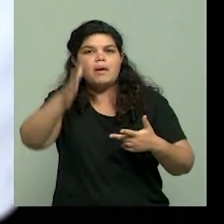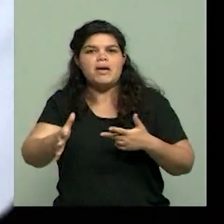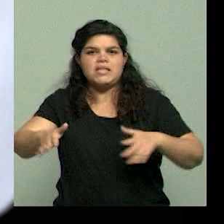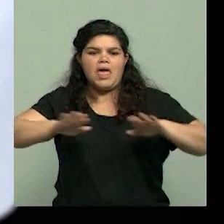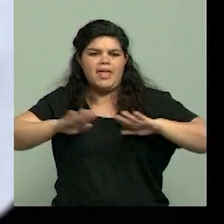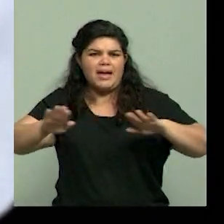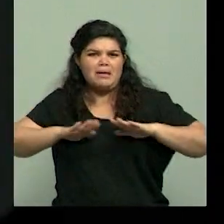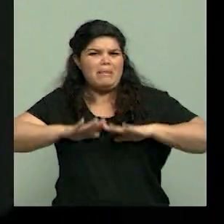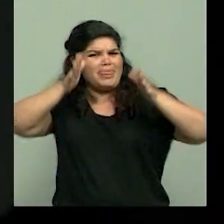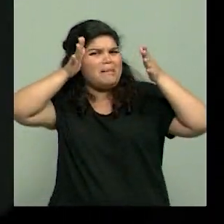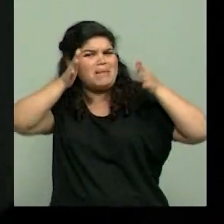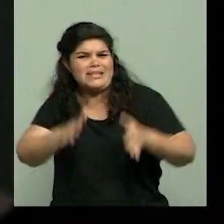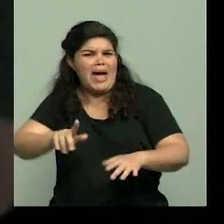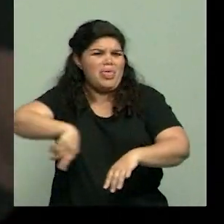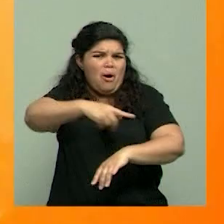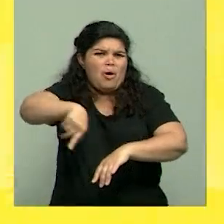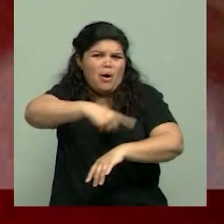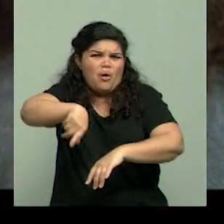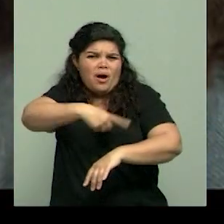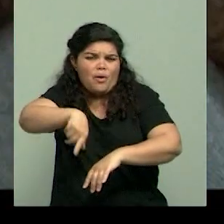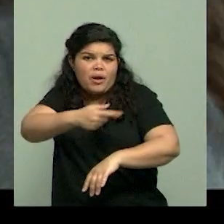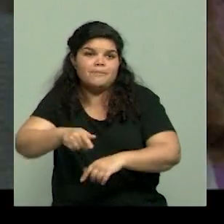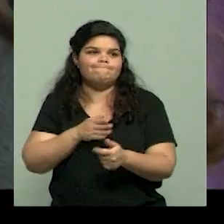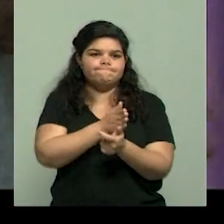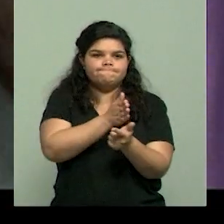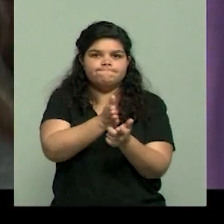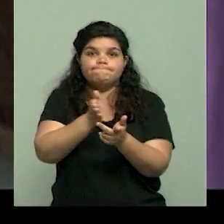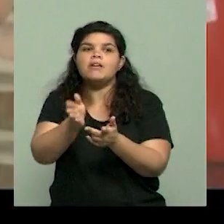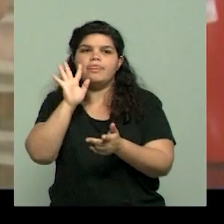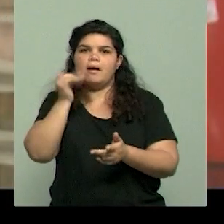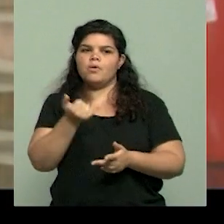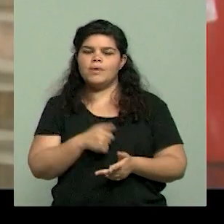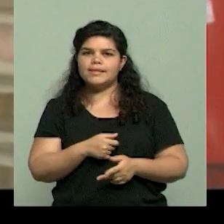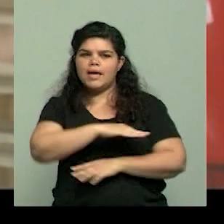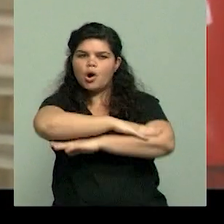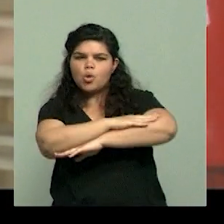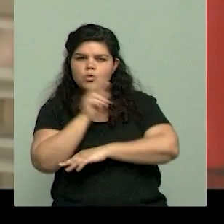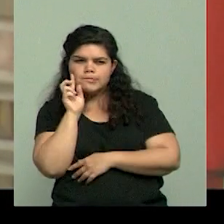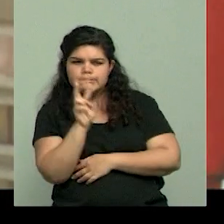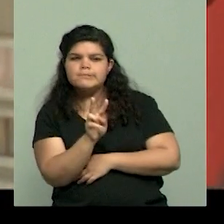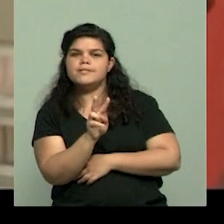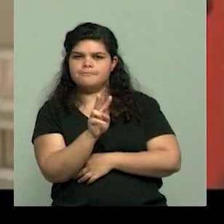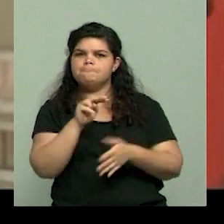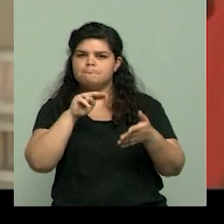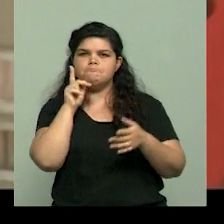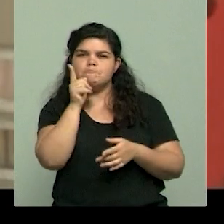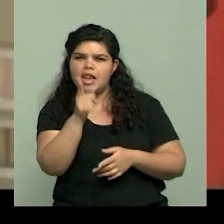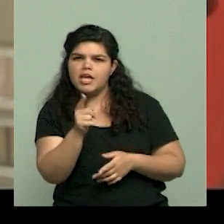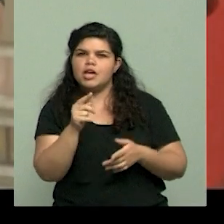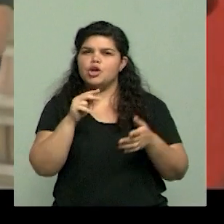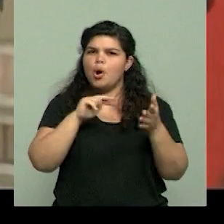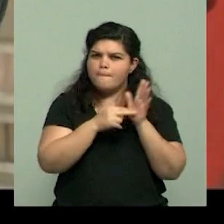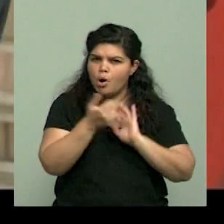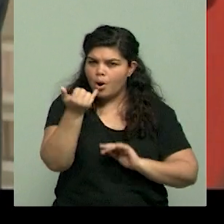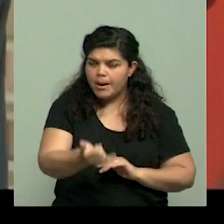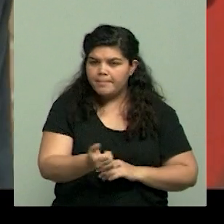todas señales que nosotros también vamos teniendo de que hay conductas riesgosas. ¿Suelen ser personas por ahí muy extrovertidas o